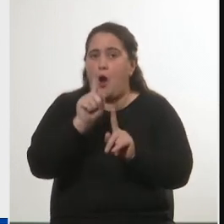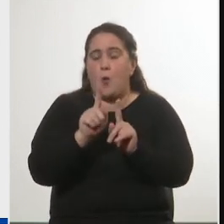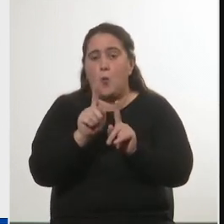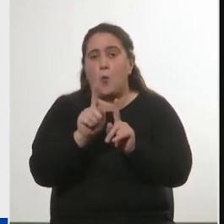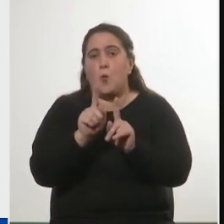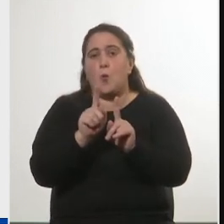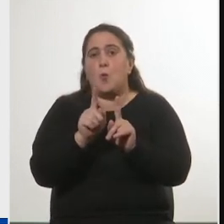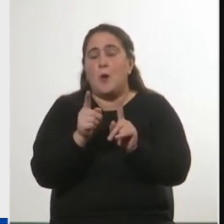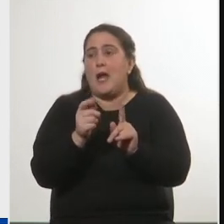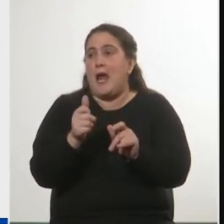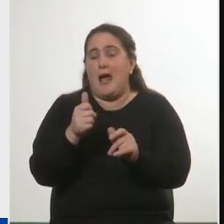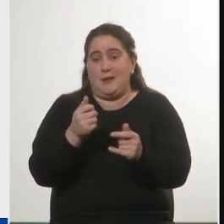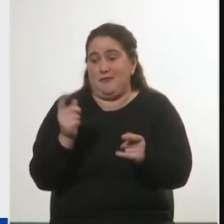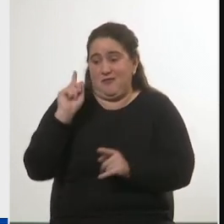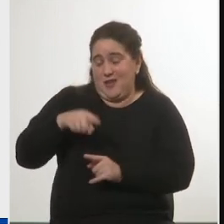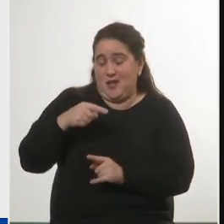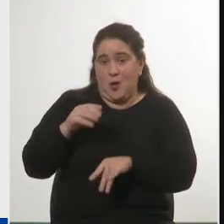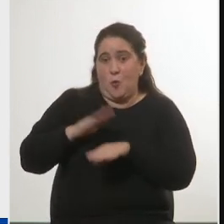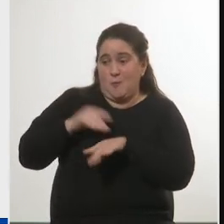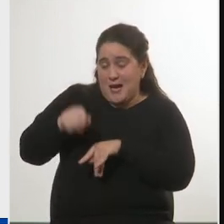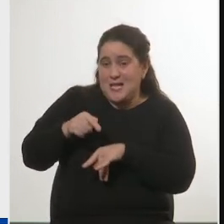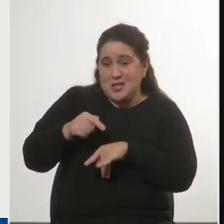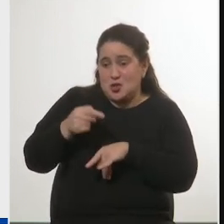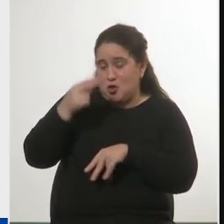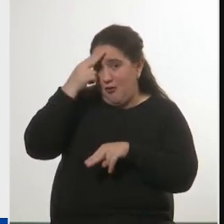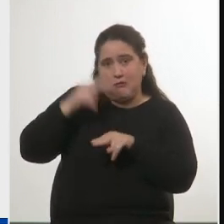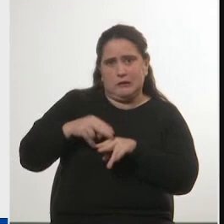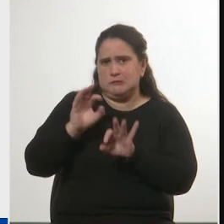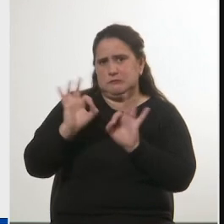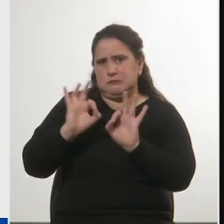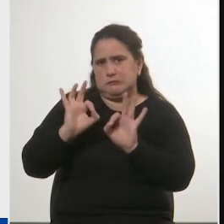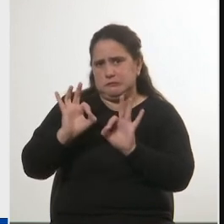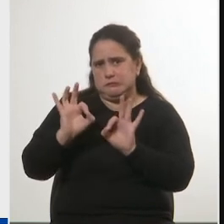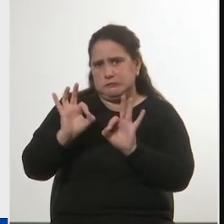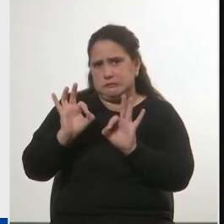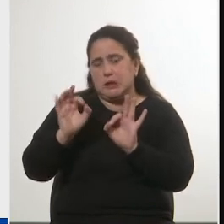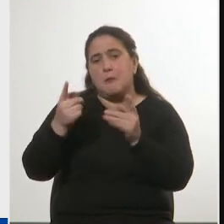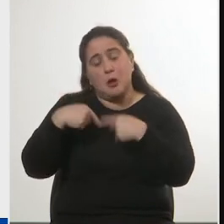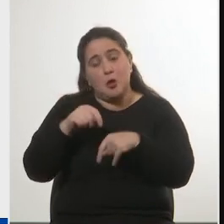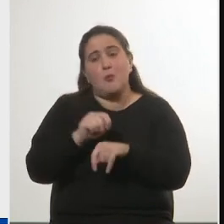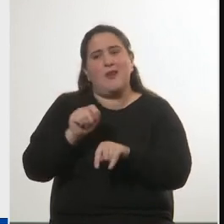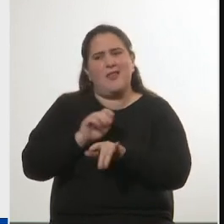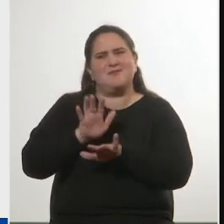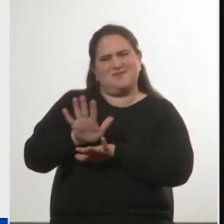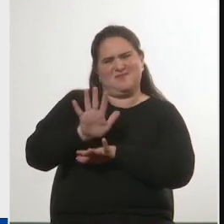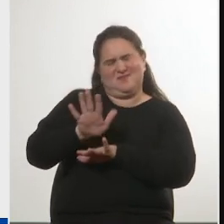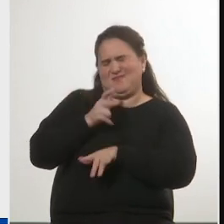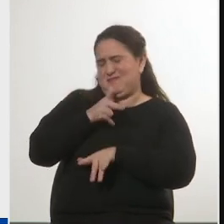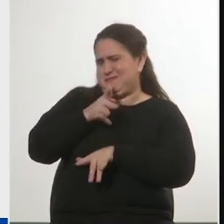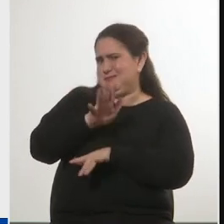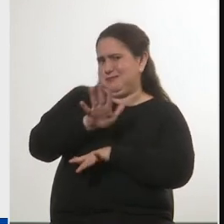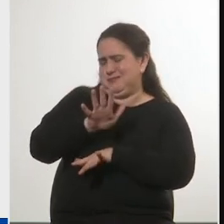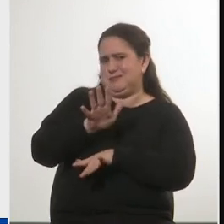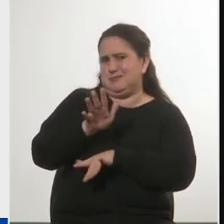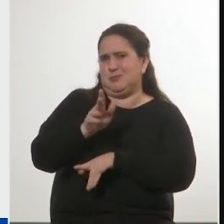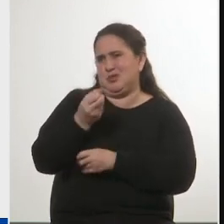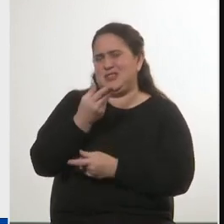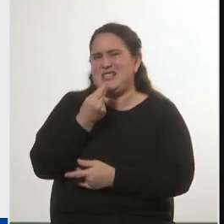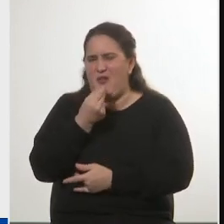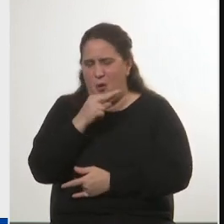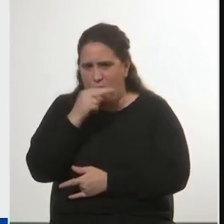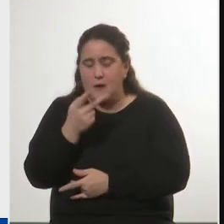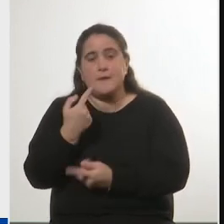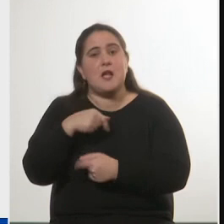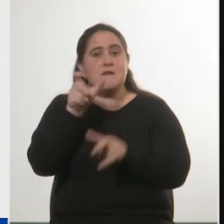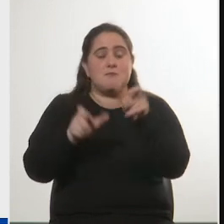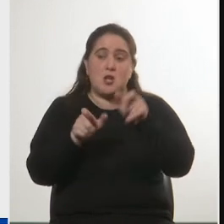sustancias no produzcan ningún efecto directo sobre la salud. Los consumidores podrían rechazarlas. Los consumidores pueden